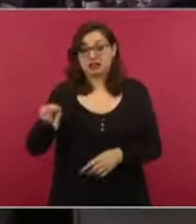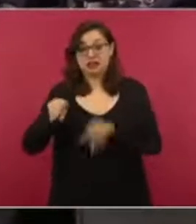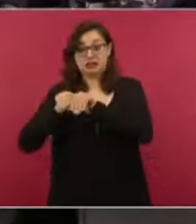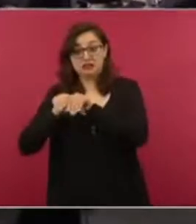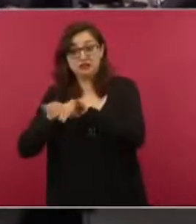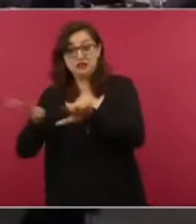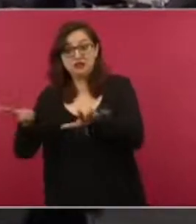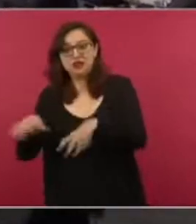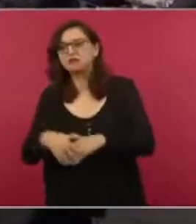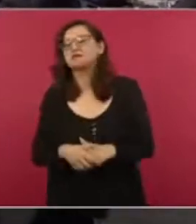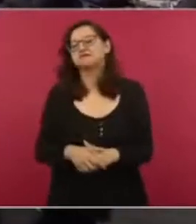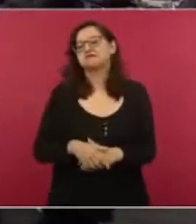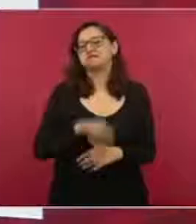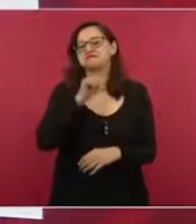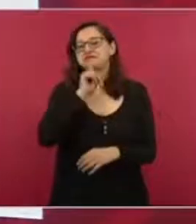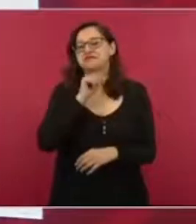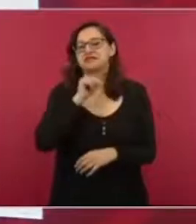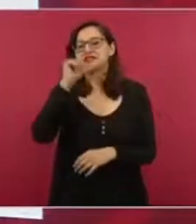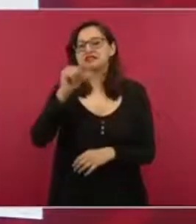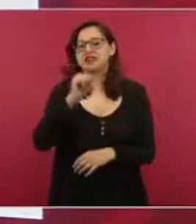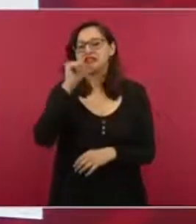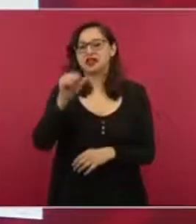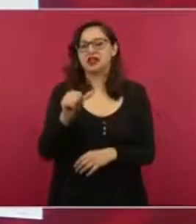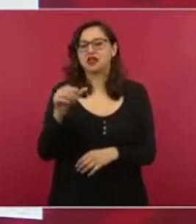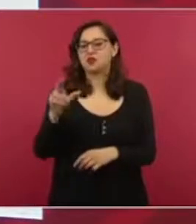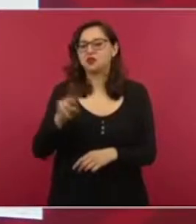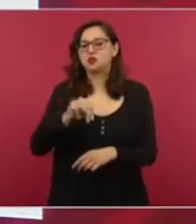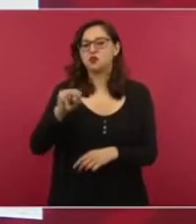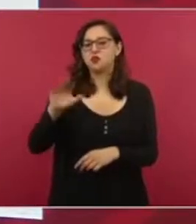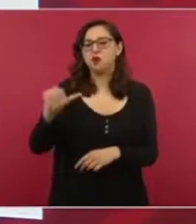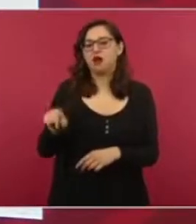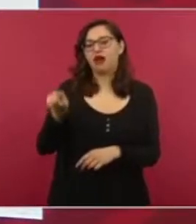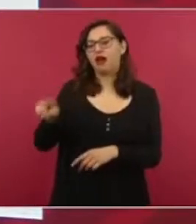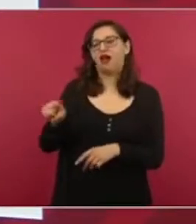Ni en ningún otro canal. Que por cierto,